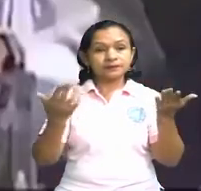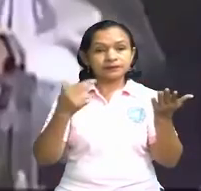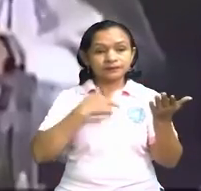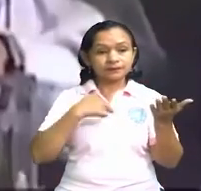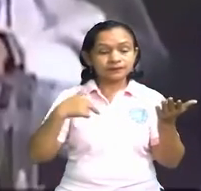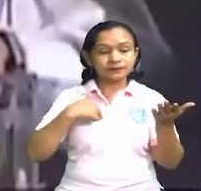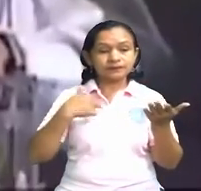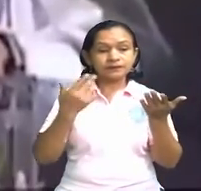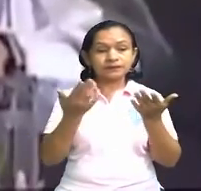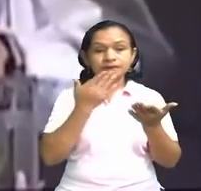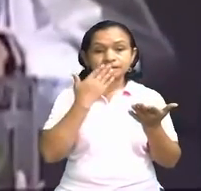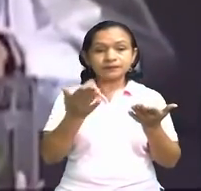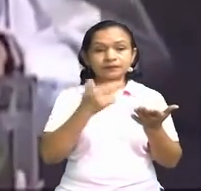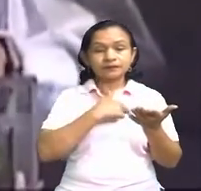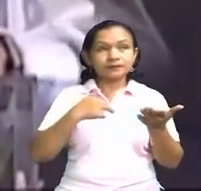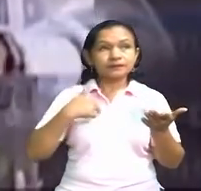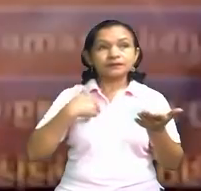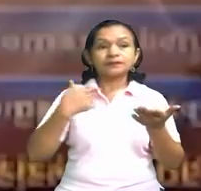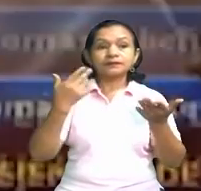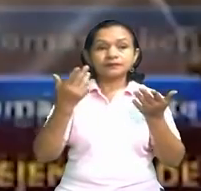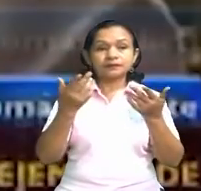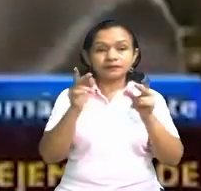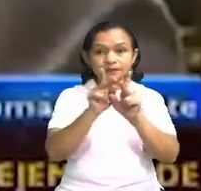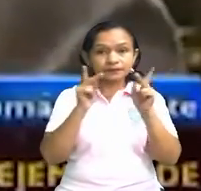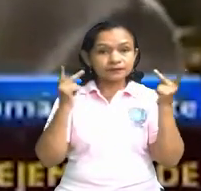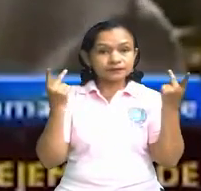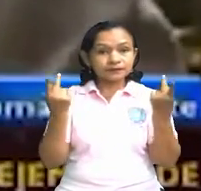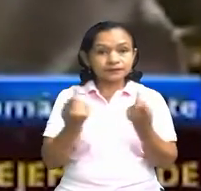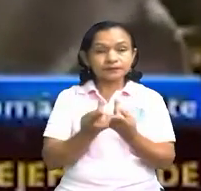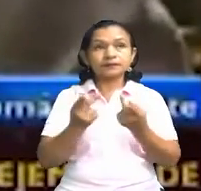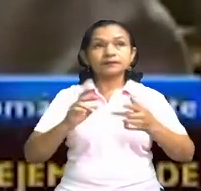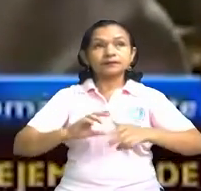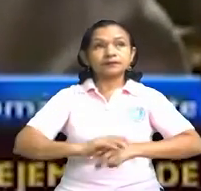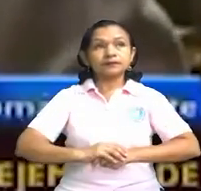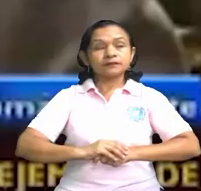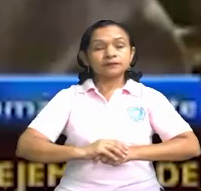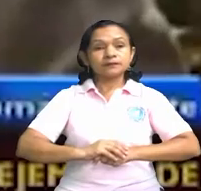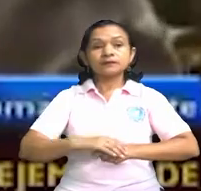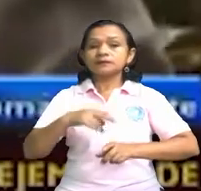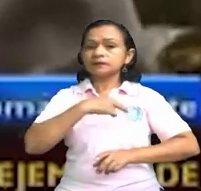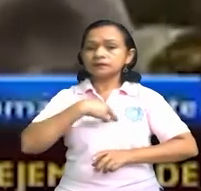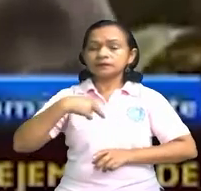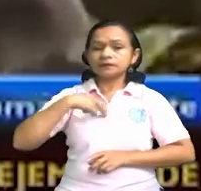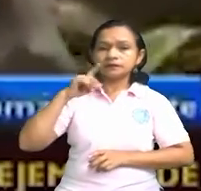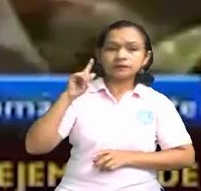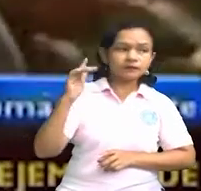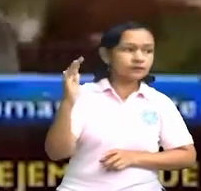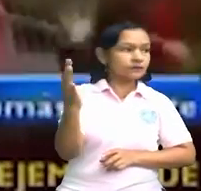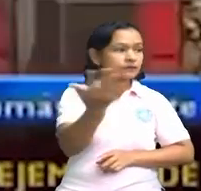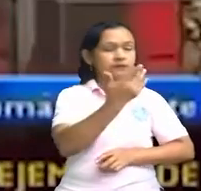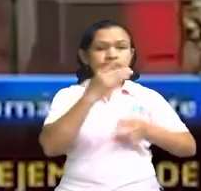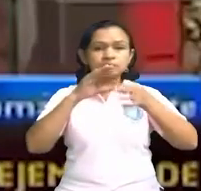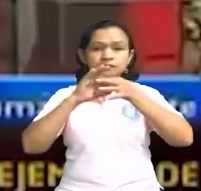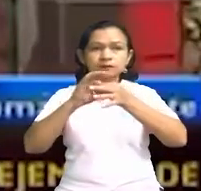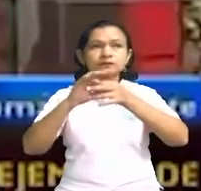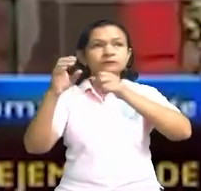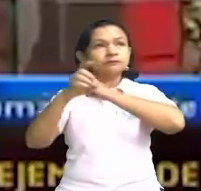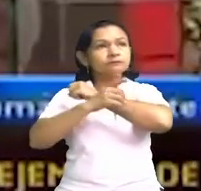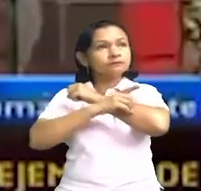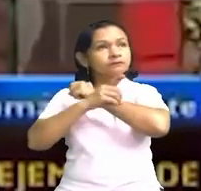los bienaventurados de la victoria popular. Buscarlo. Estamos todos junto a